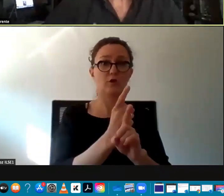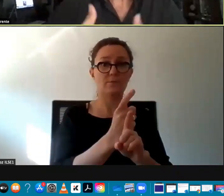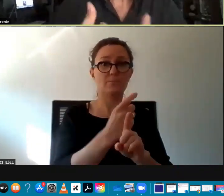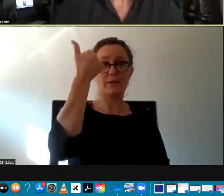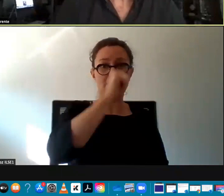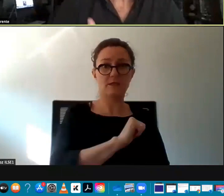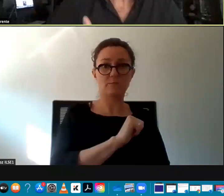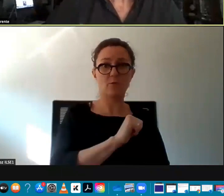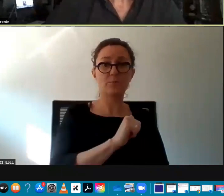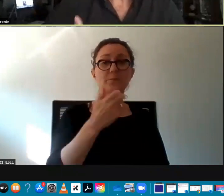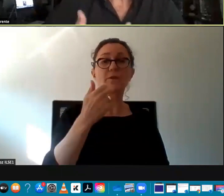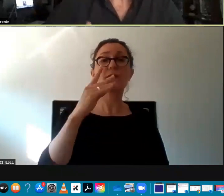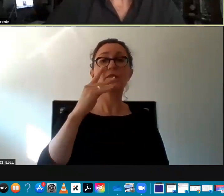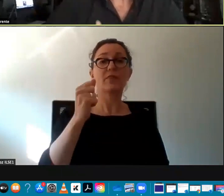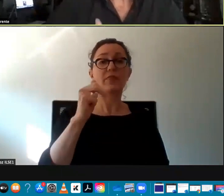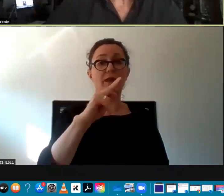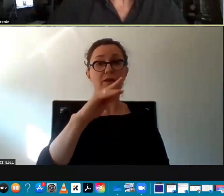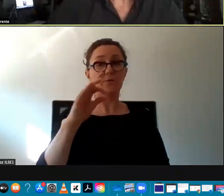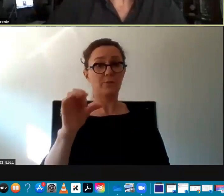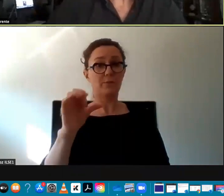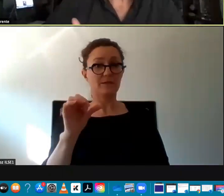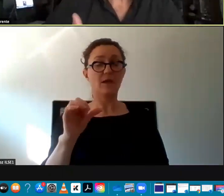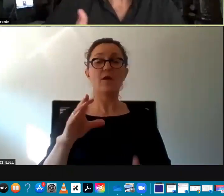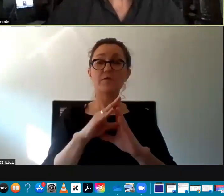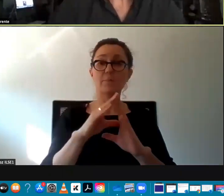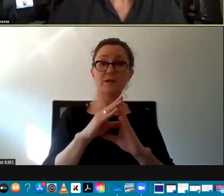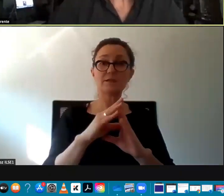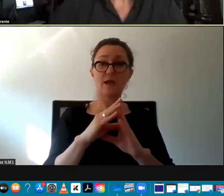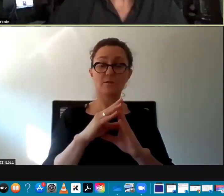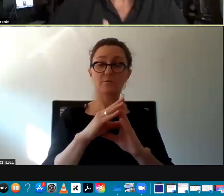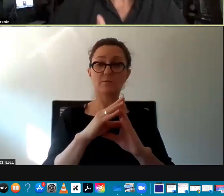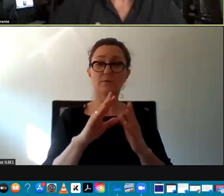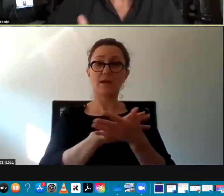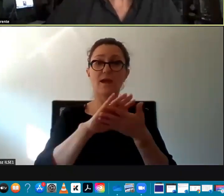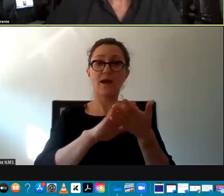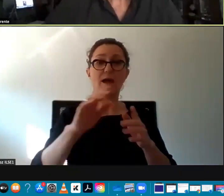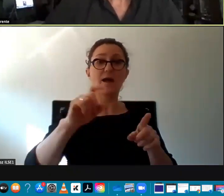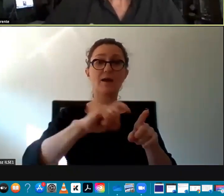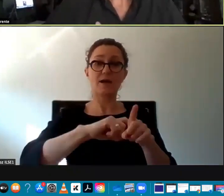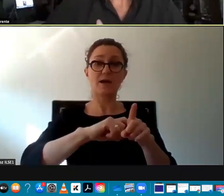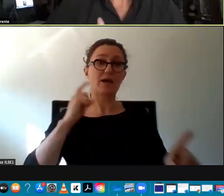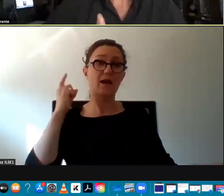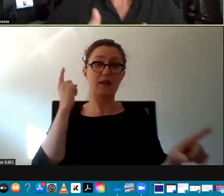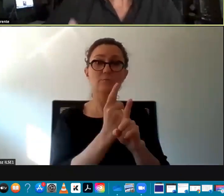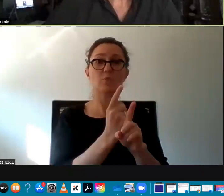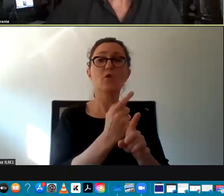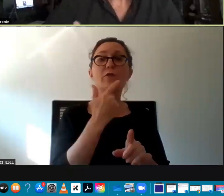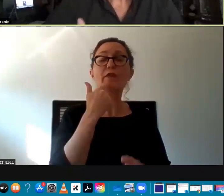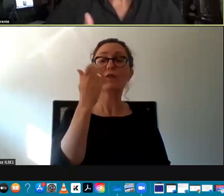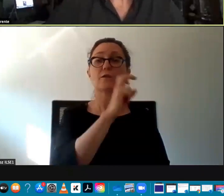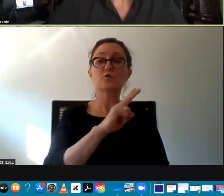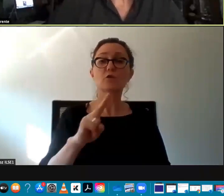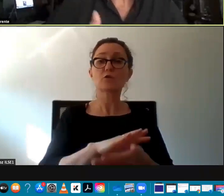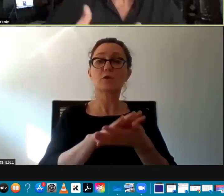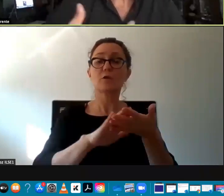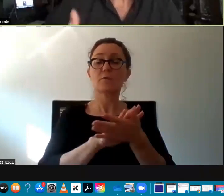Davis, una feminista, respecto al racismo, cuando en Estados Unidos dijo que en un país racista no basta